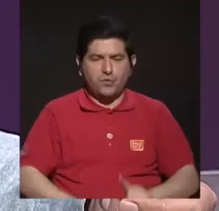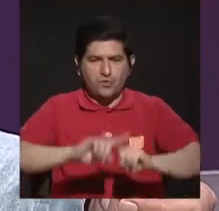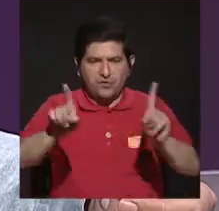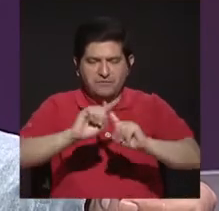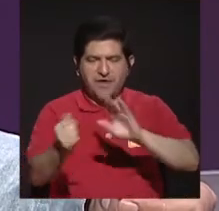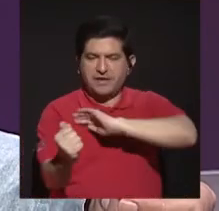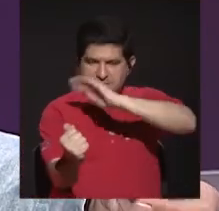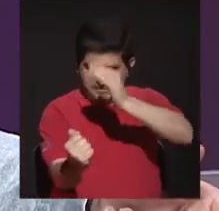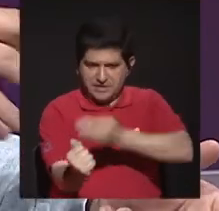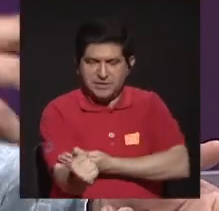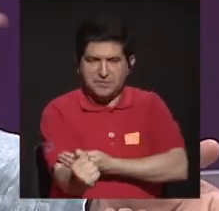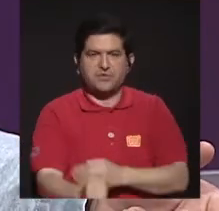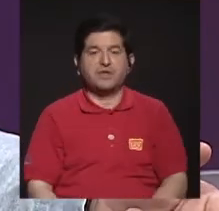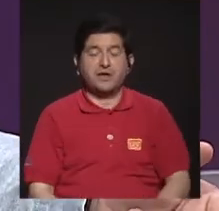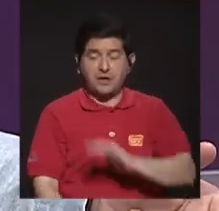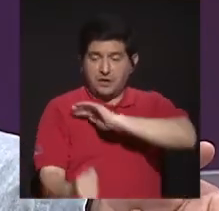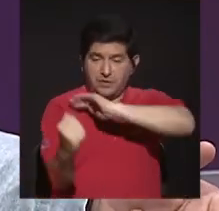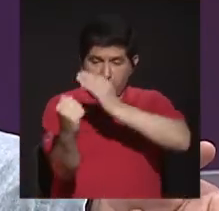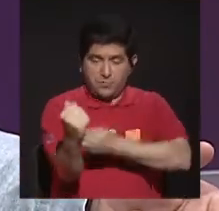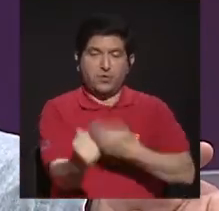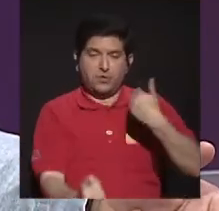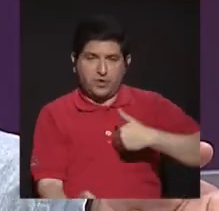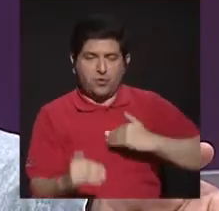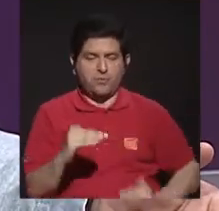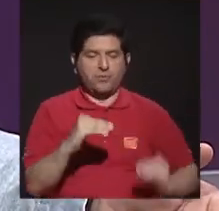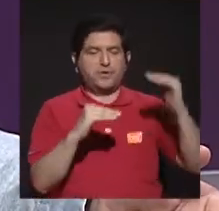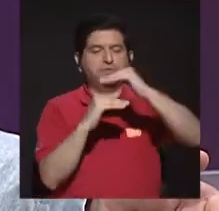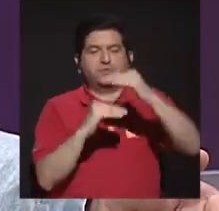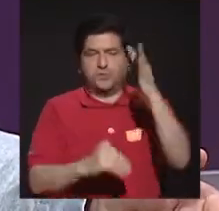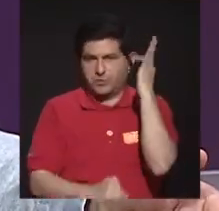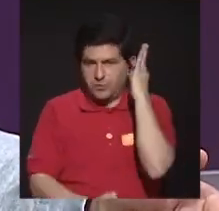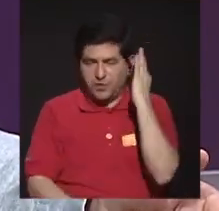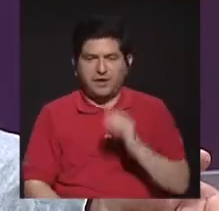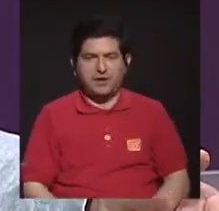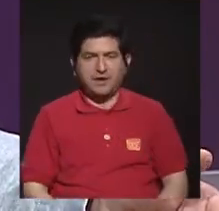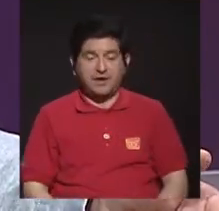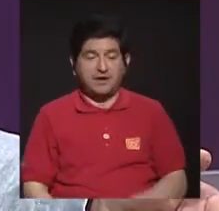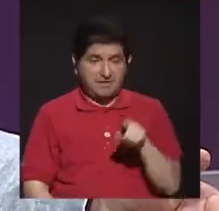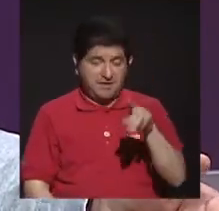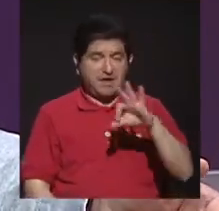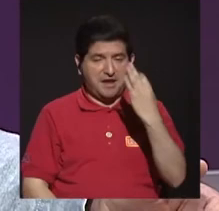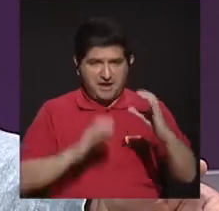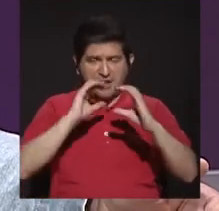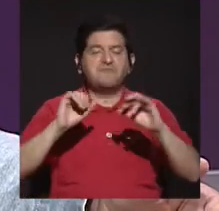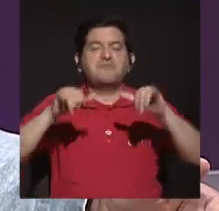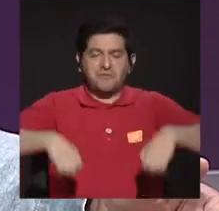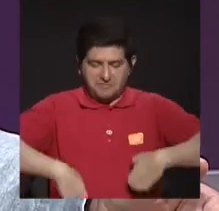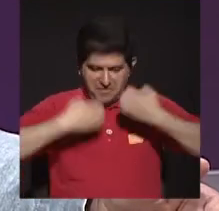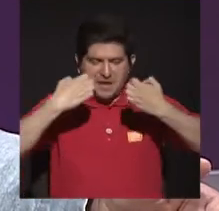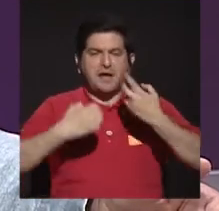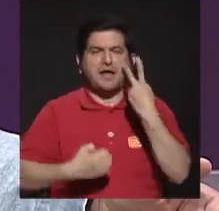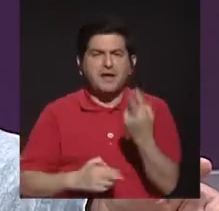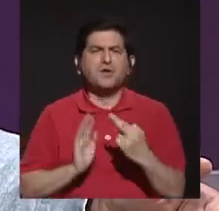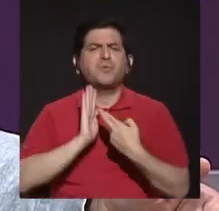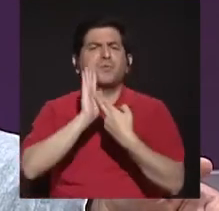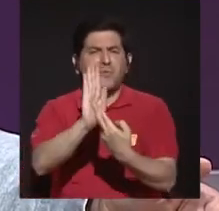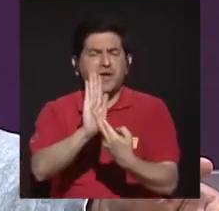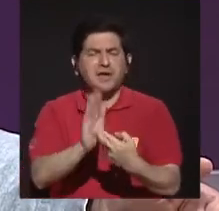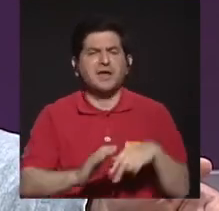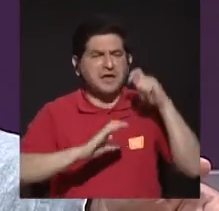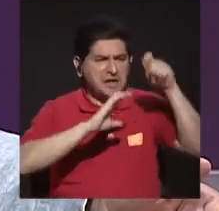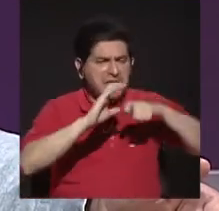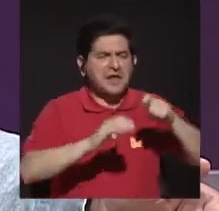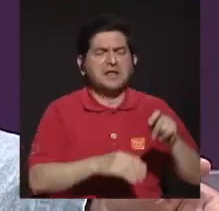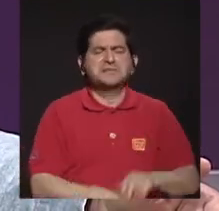poder, el poder que tienen los hombres sobre las mujeres, sí está en los medios de comunicación y lo podemos ver representado a través del cine, de